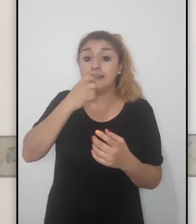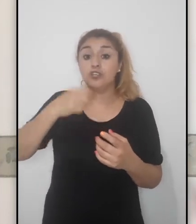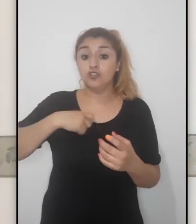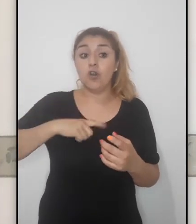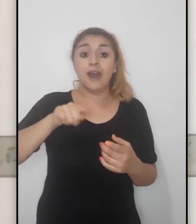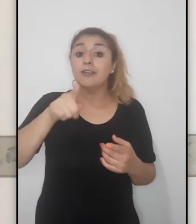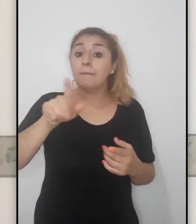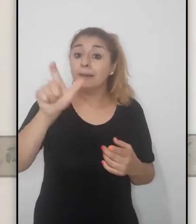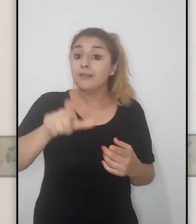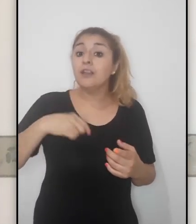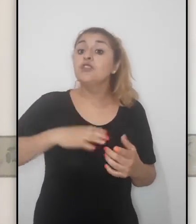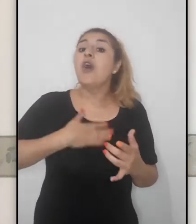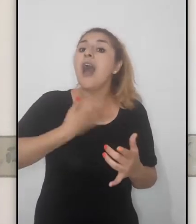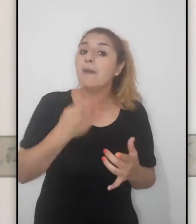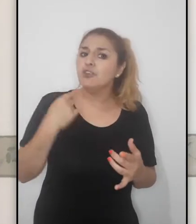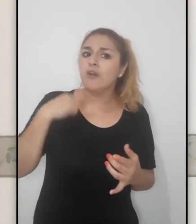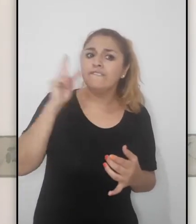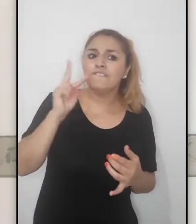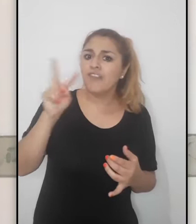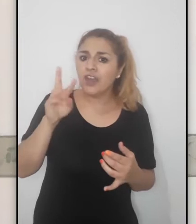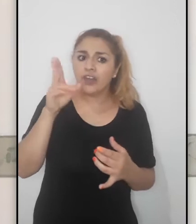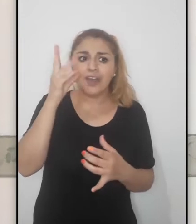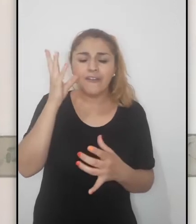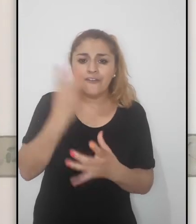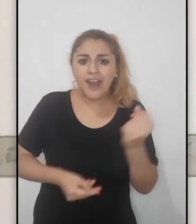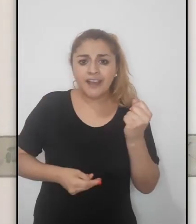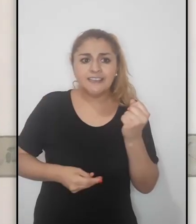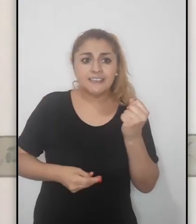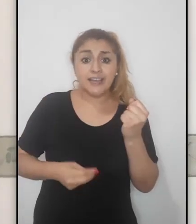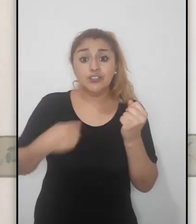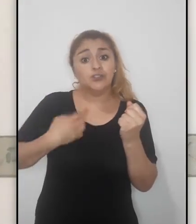post verdad lo que yo creo que para mí es verdad